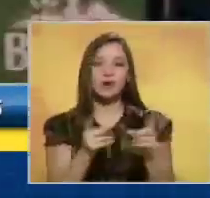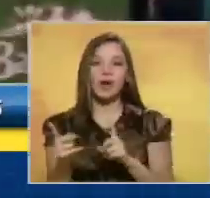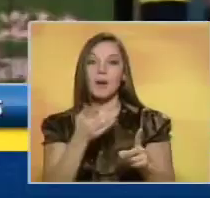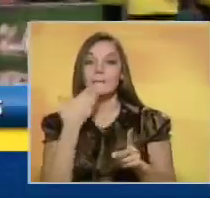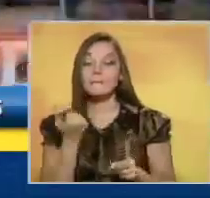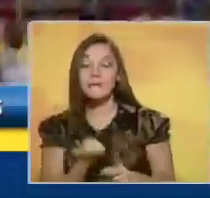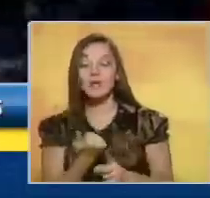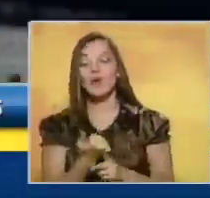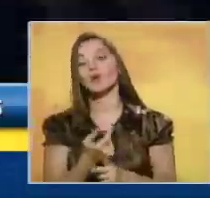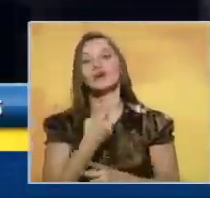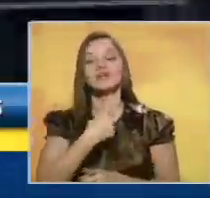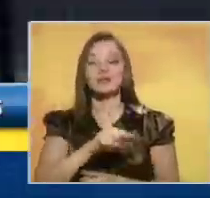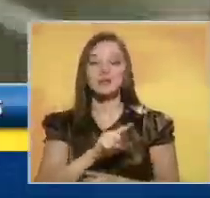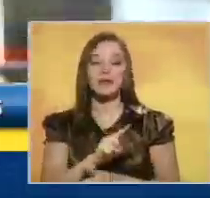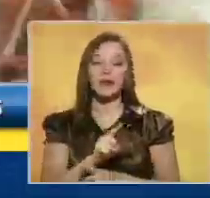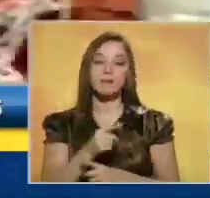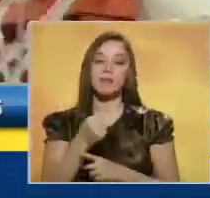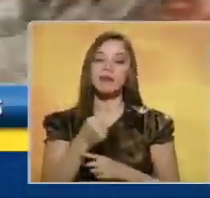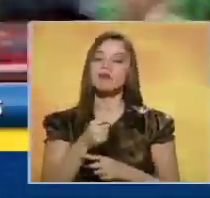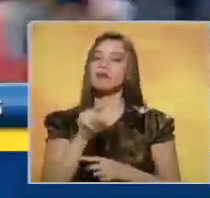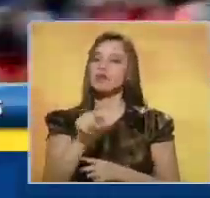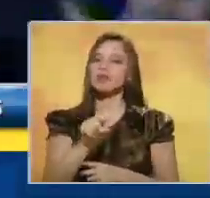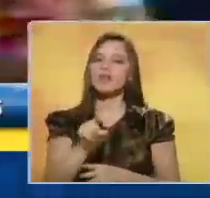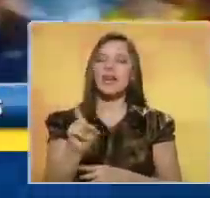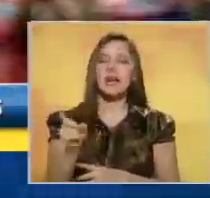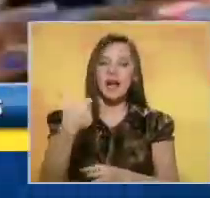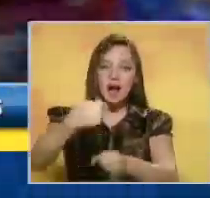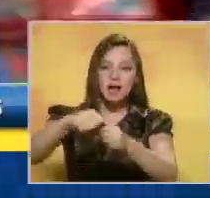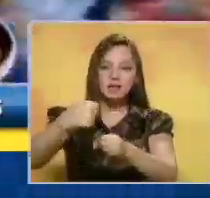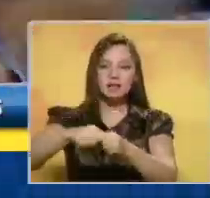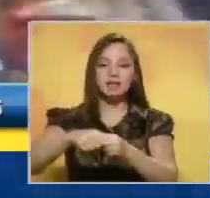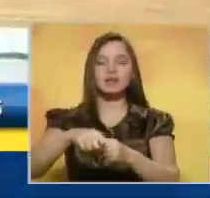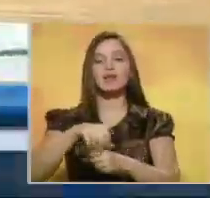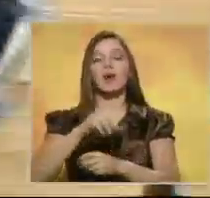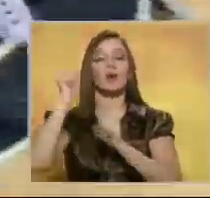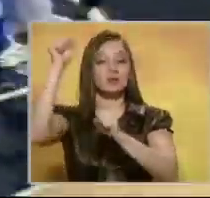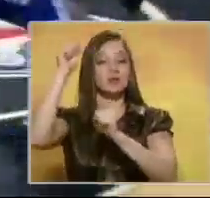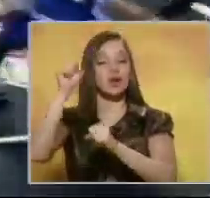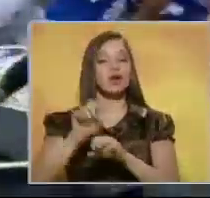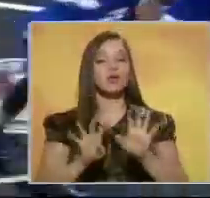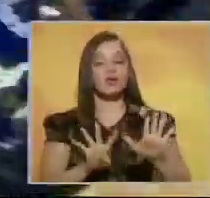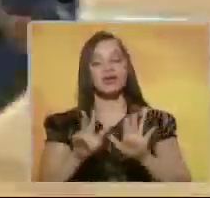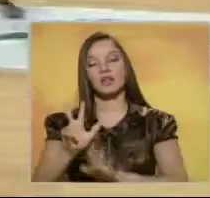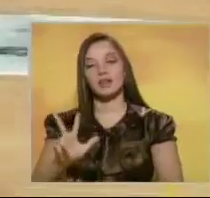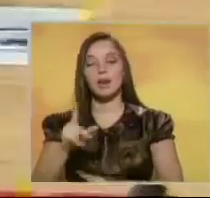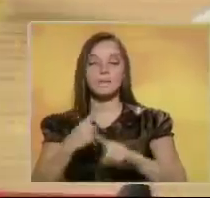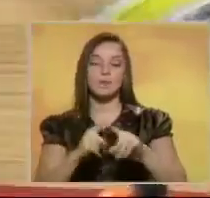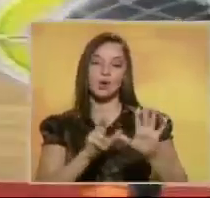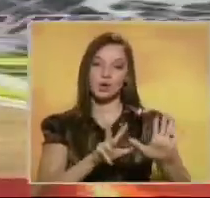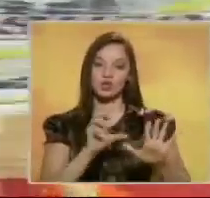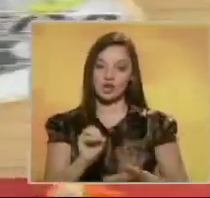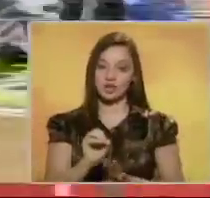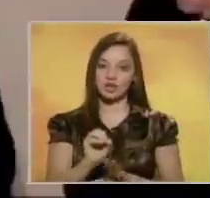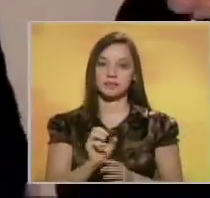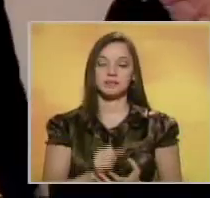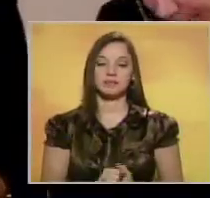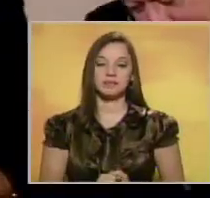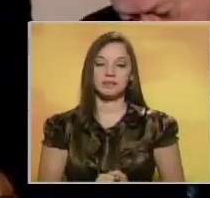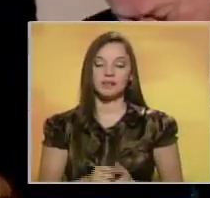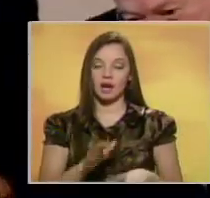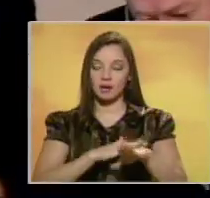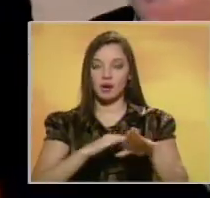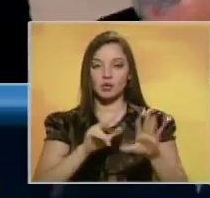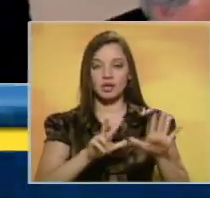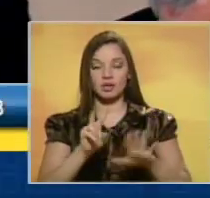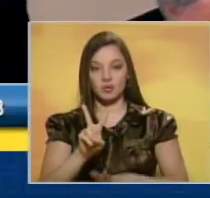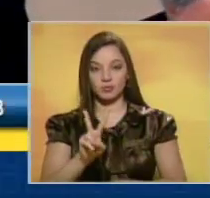Guaira 79-63, mientras que Gaiteros del Zulia superó a Gigantes de Guayana 93-82.